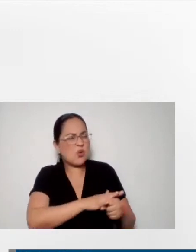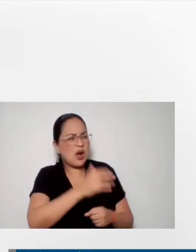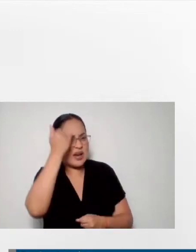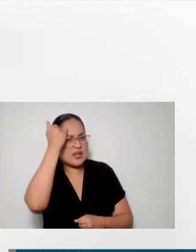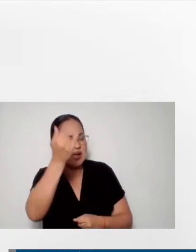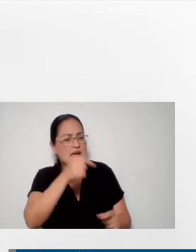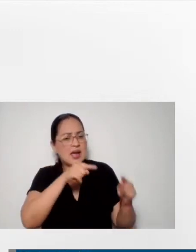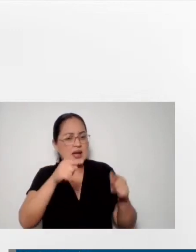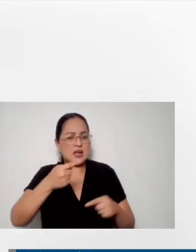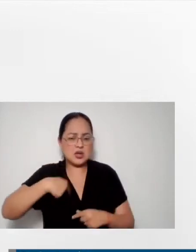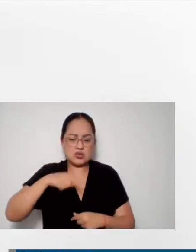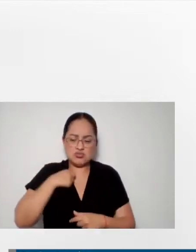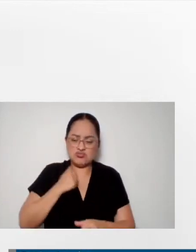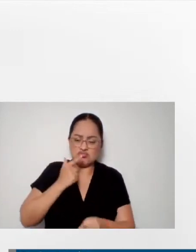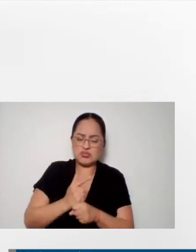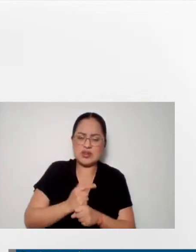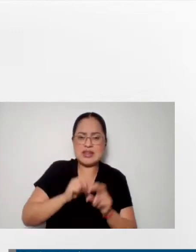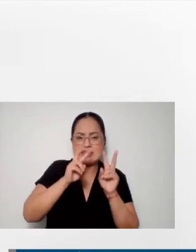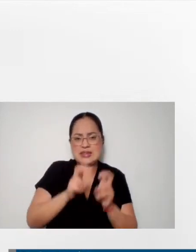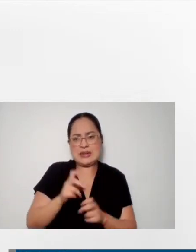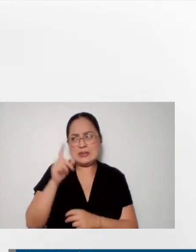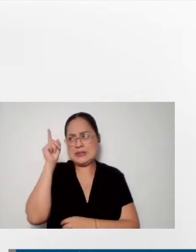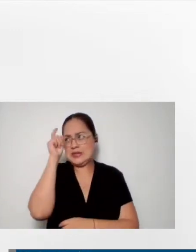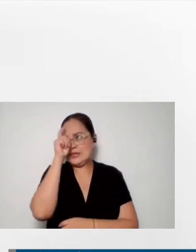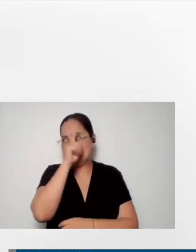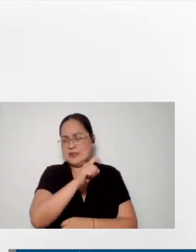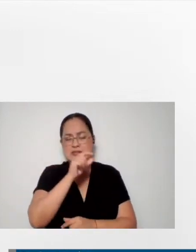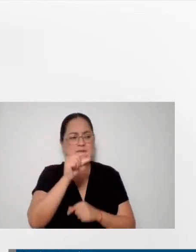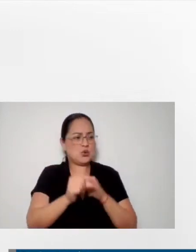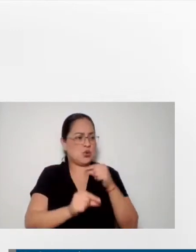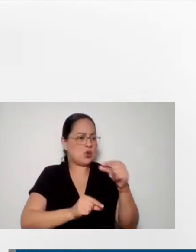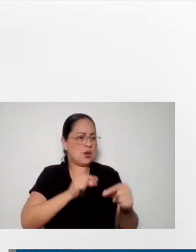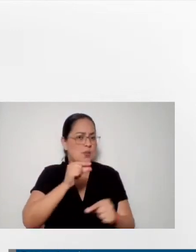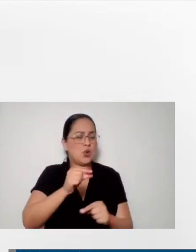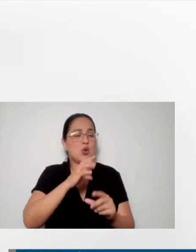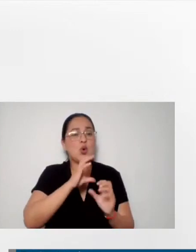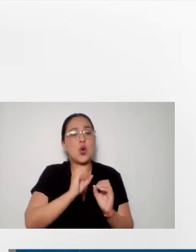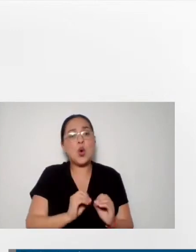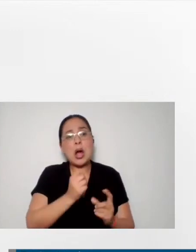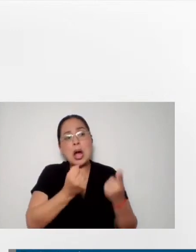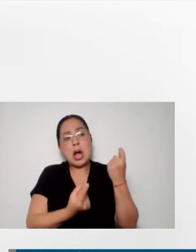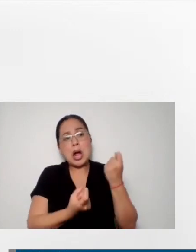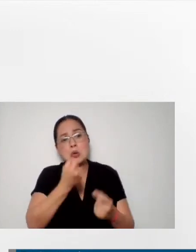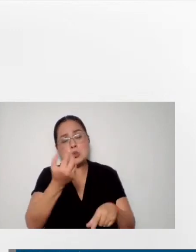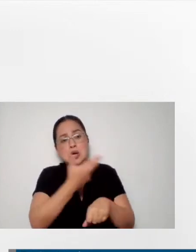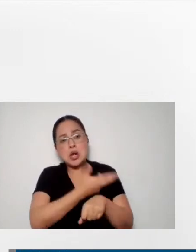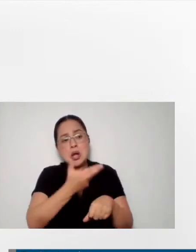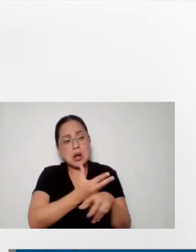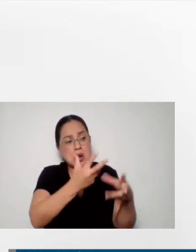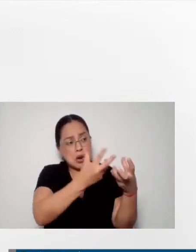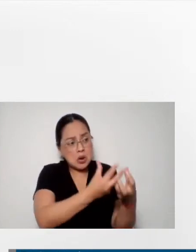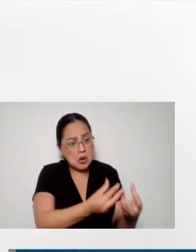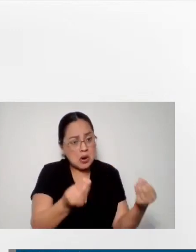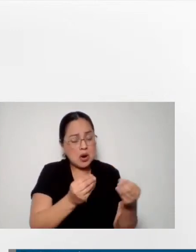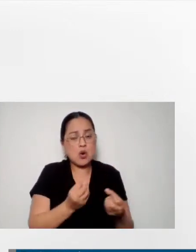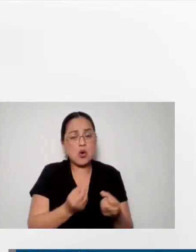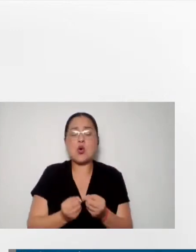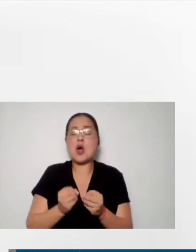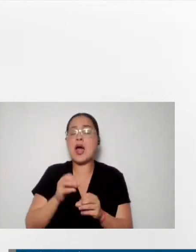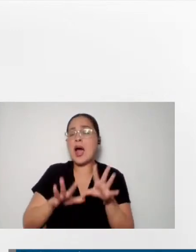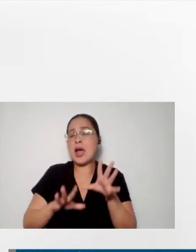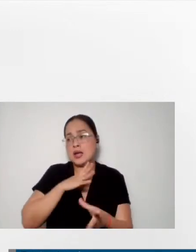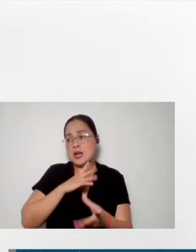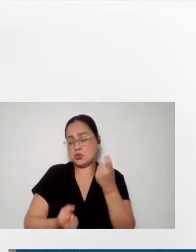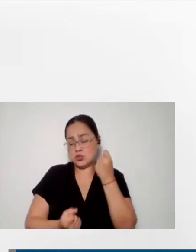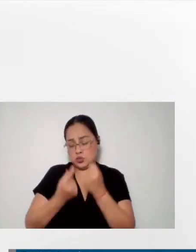dando cuenta que las complejidades pues se amarran o se sueltan, pero están ahí, y están ahí dependiendo de los casos. Y creo